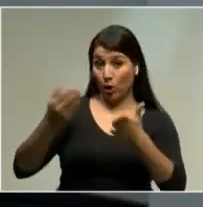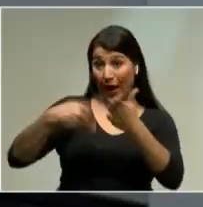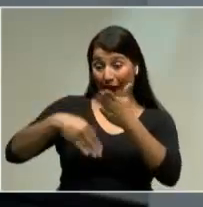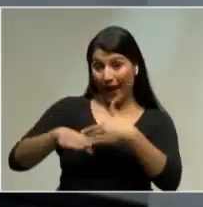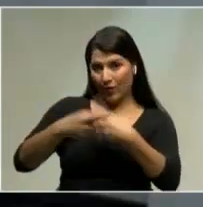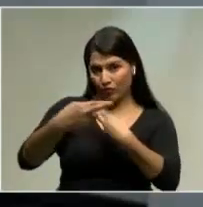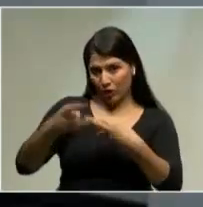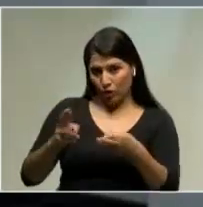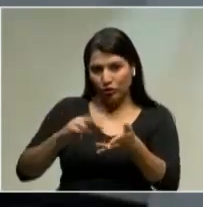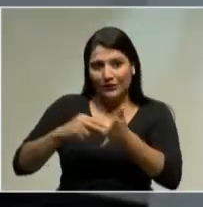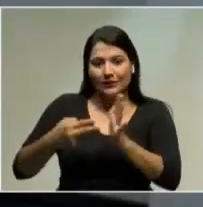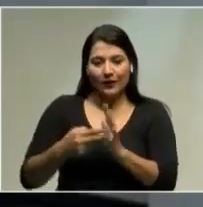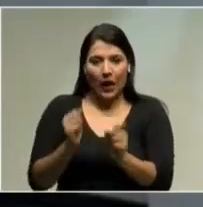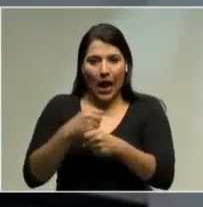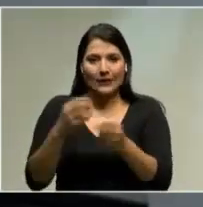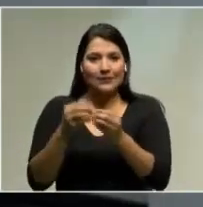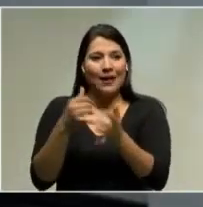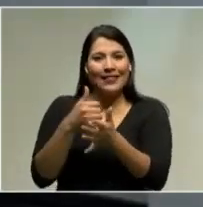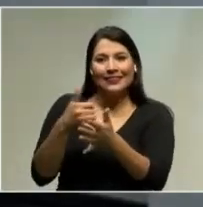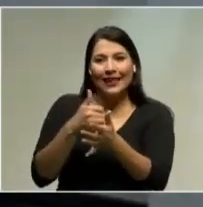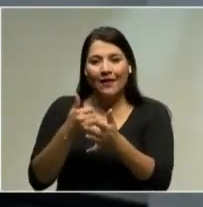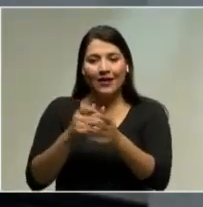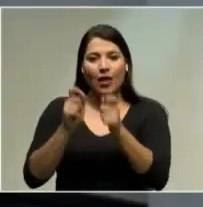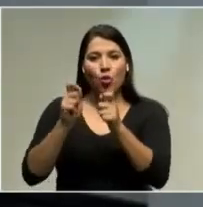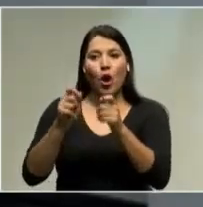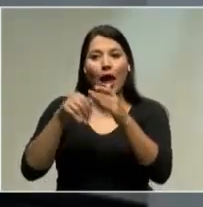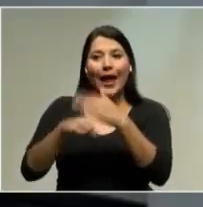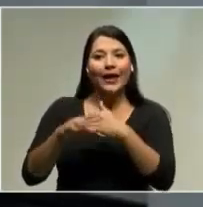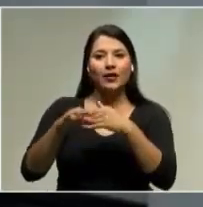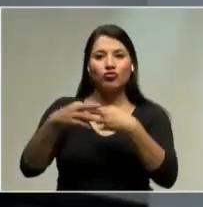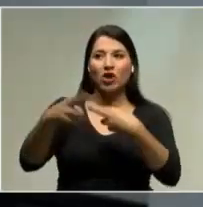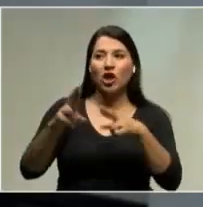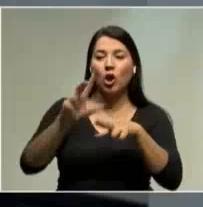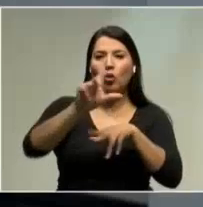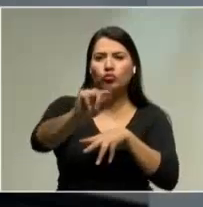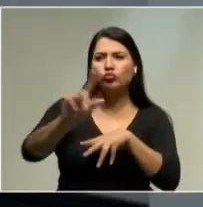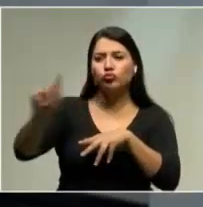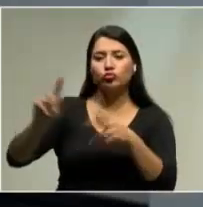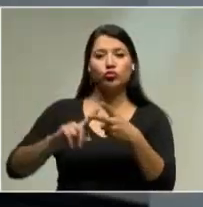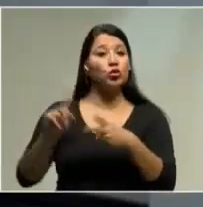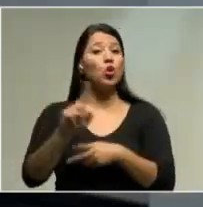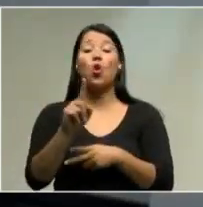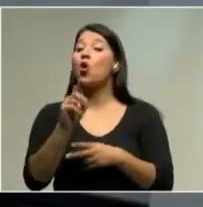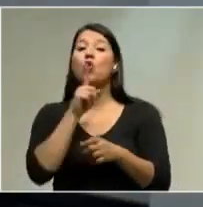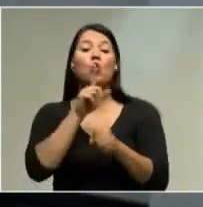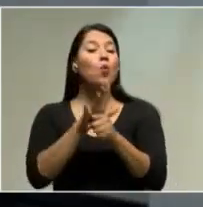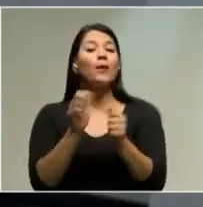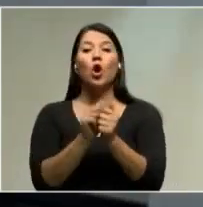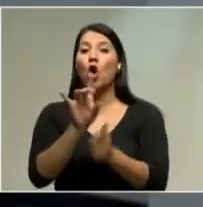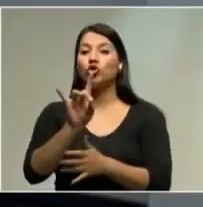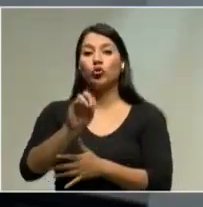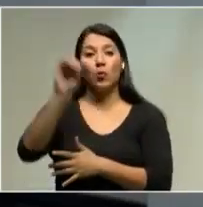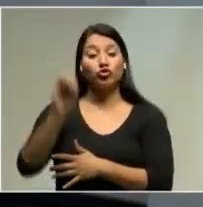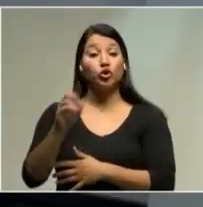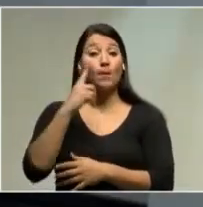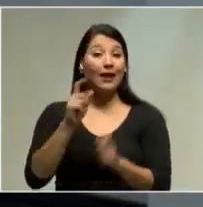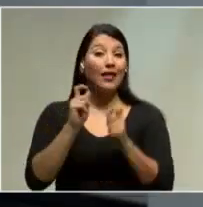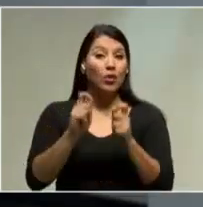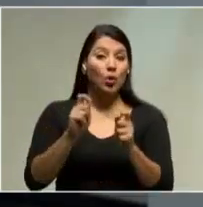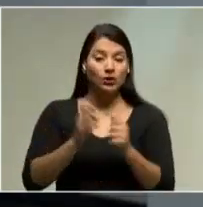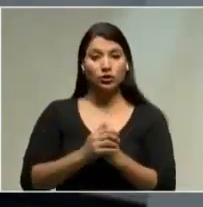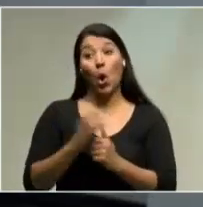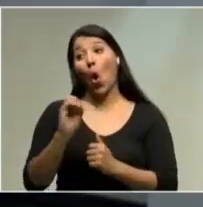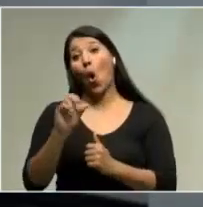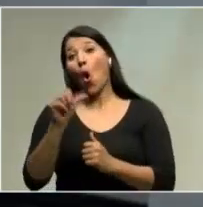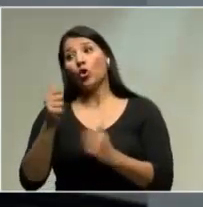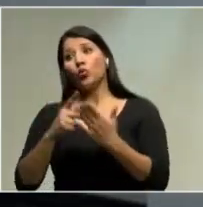va a debilitar la educación en las regiones, no se cumple con el 8% para la educación ni cerca. A programas tan importantes